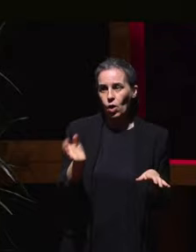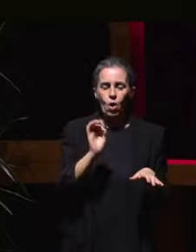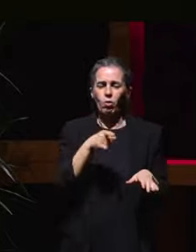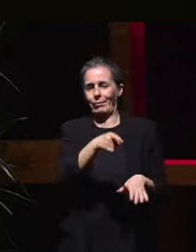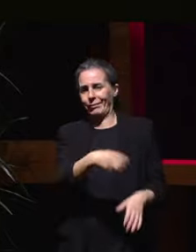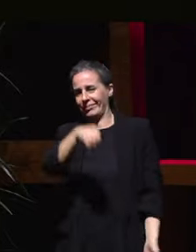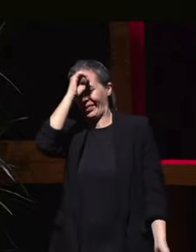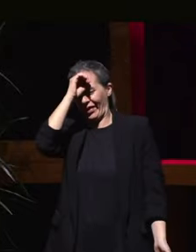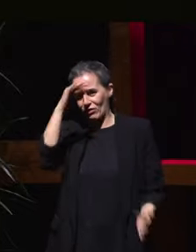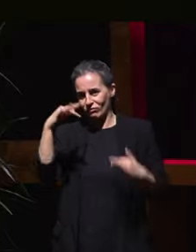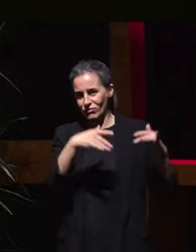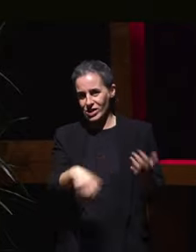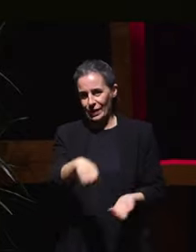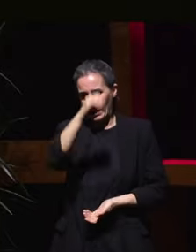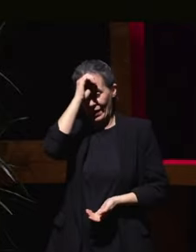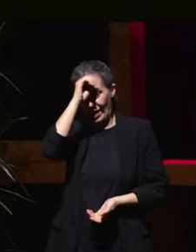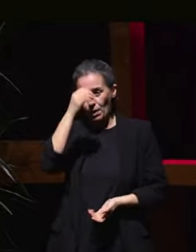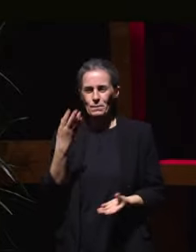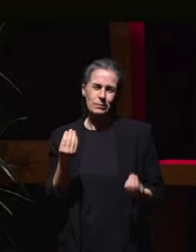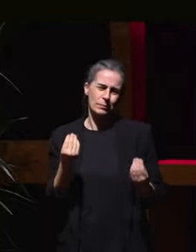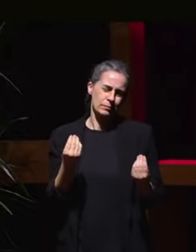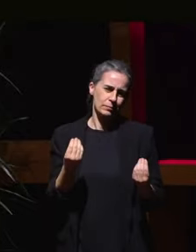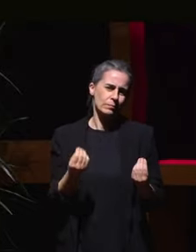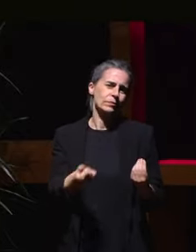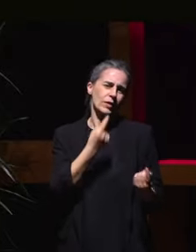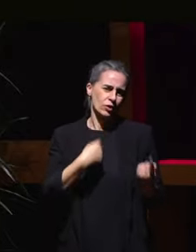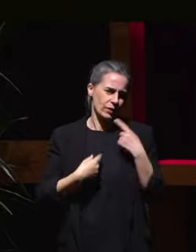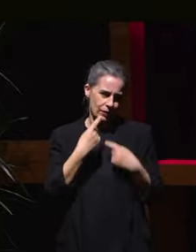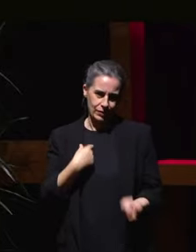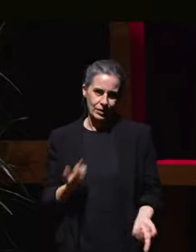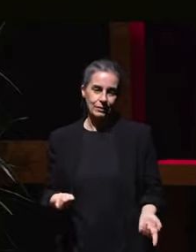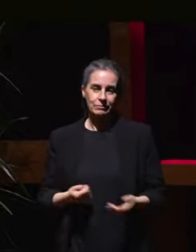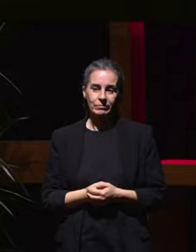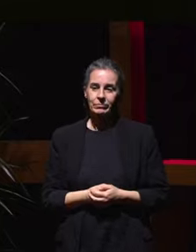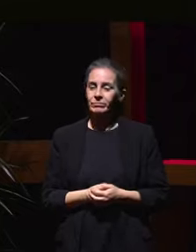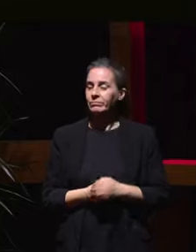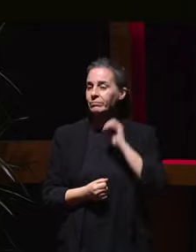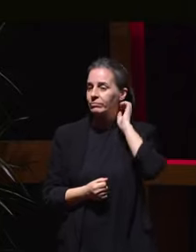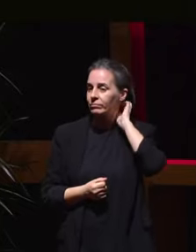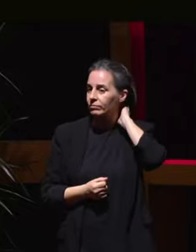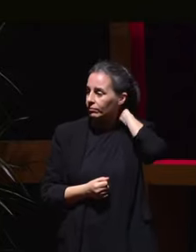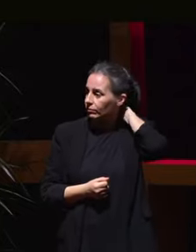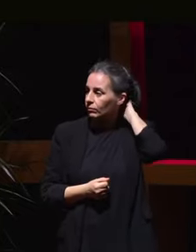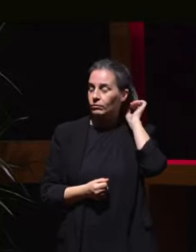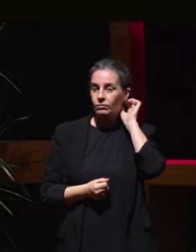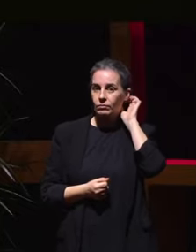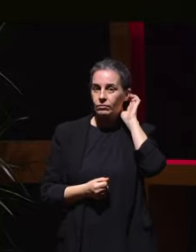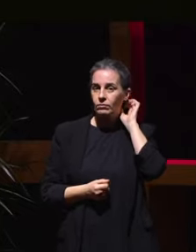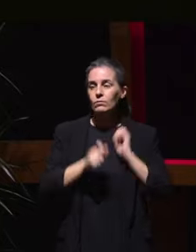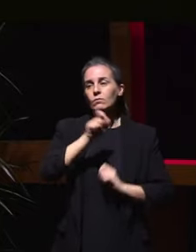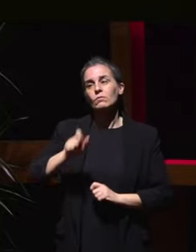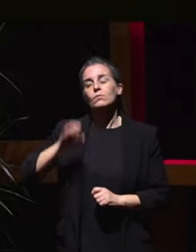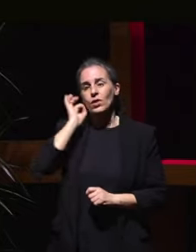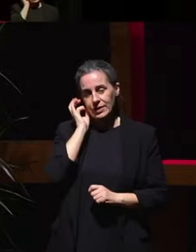fútbol, testí. Así de veces escoitamos esa expresión. Hai mulleres preparadas, o dicía antes, ao